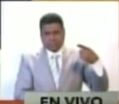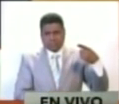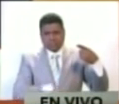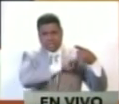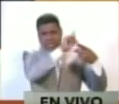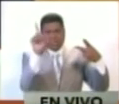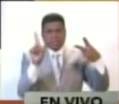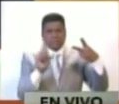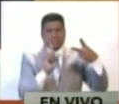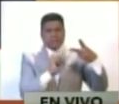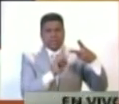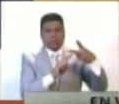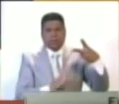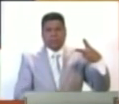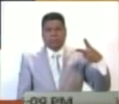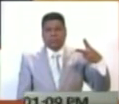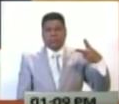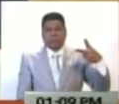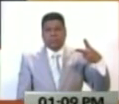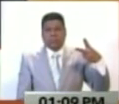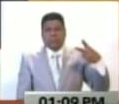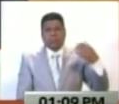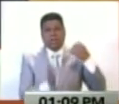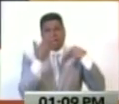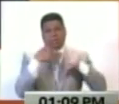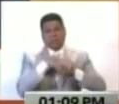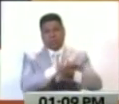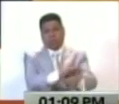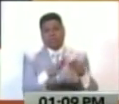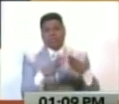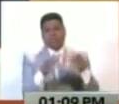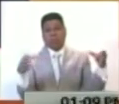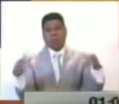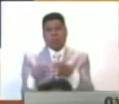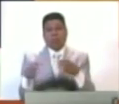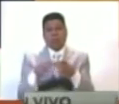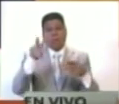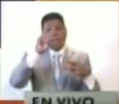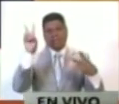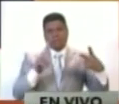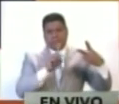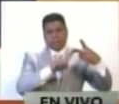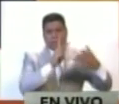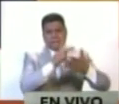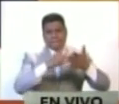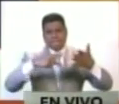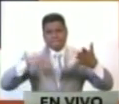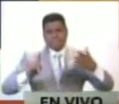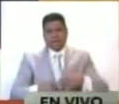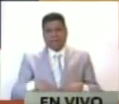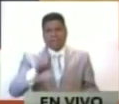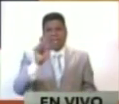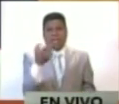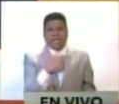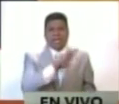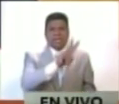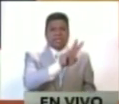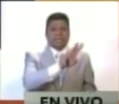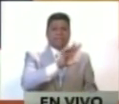llevar adelante la articulación con otro poderoso movimiento del cual Venezuela forma parte, como es el G77 más